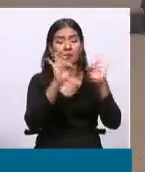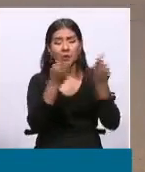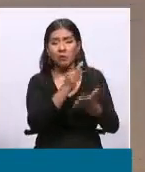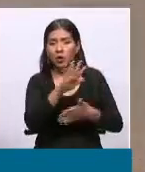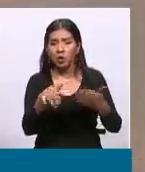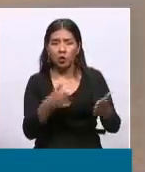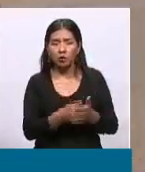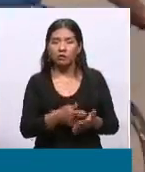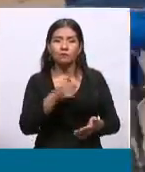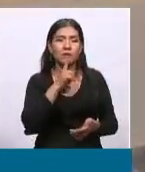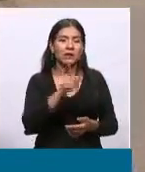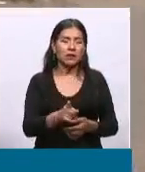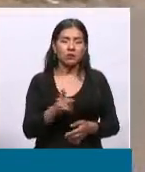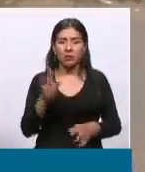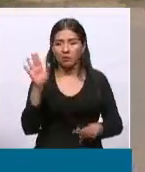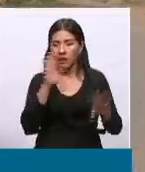familias